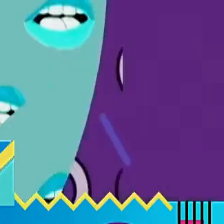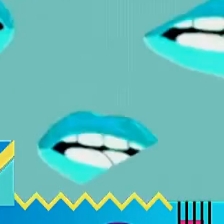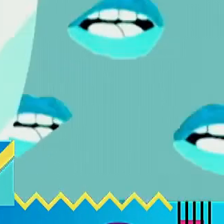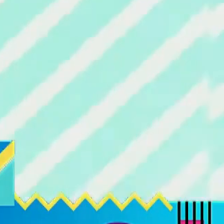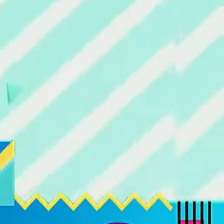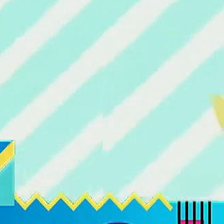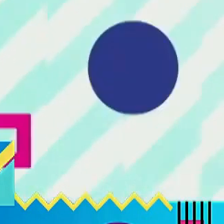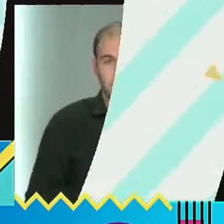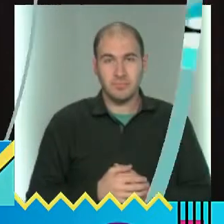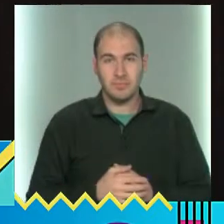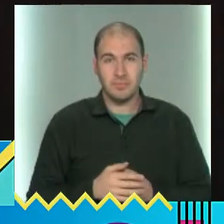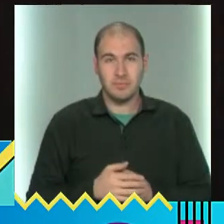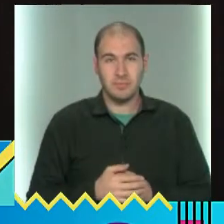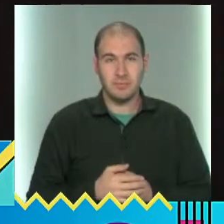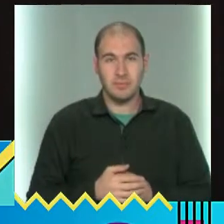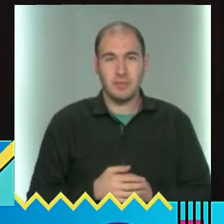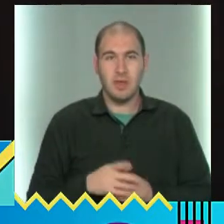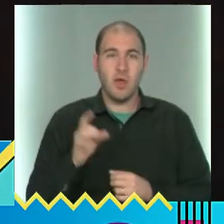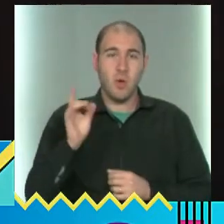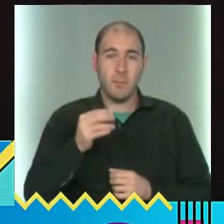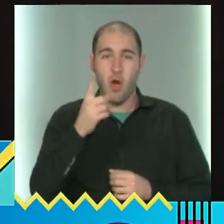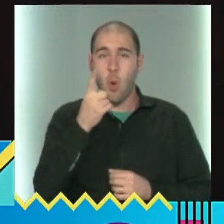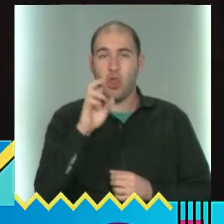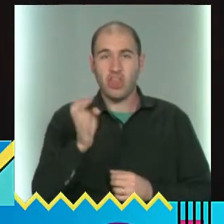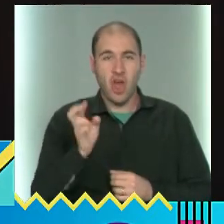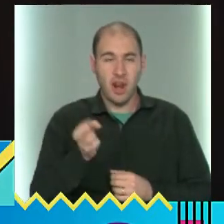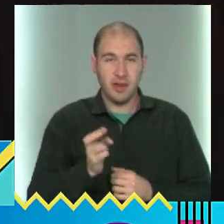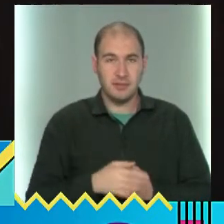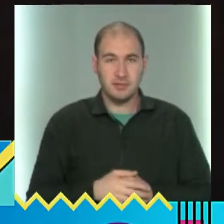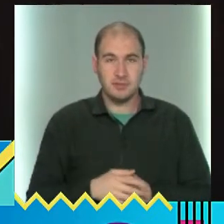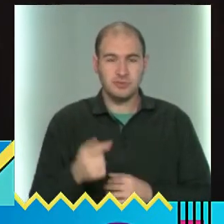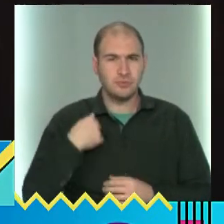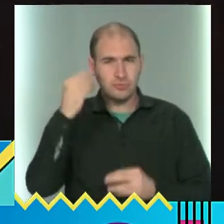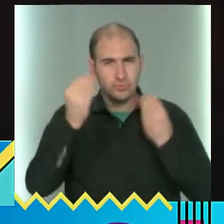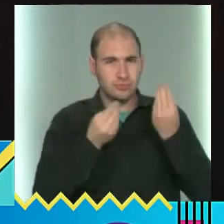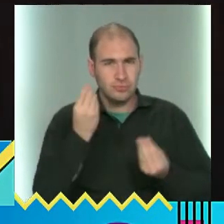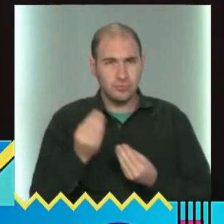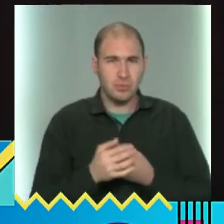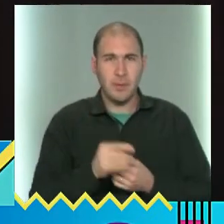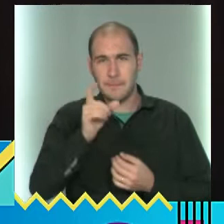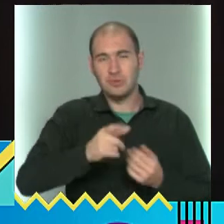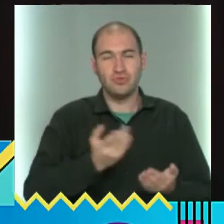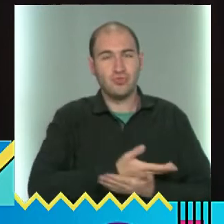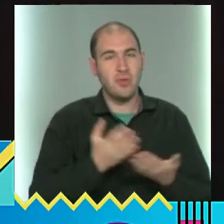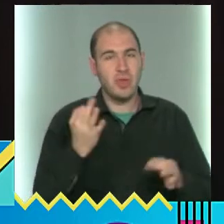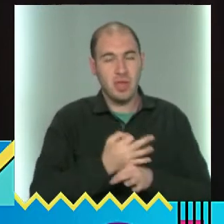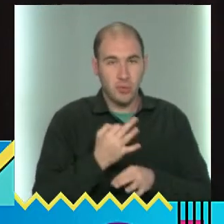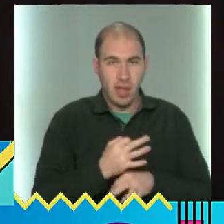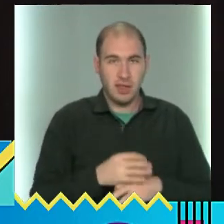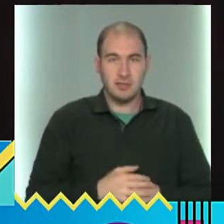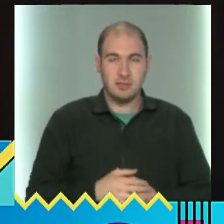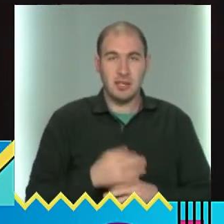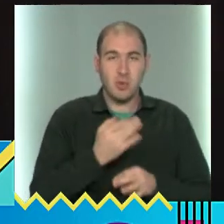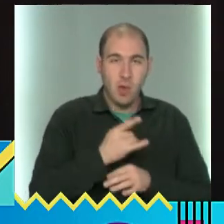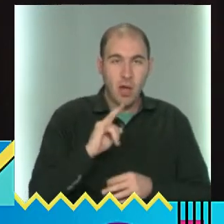las posibilidades que quería tener por simplemente $1. Y bueno, nuestro sueño sigue siendo precisamente que todos los chicos de escuelas y